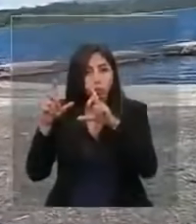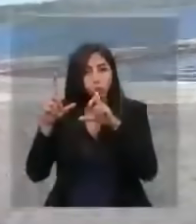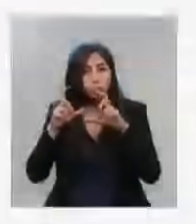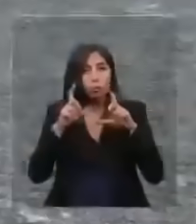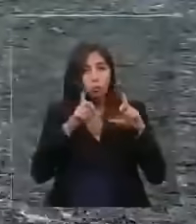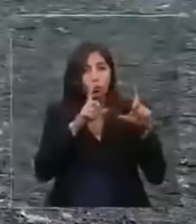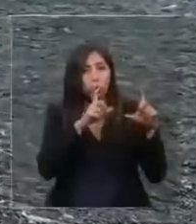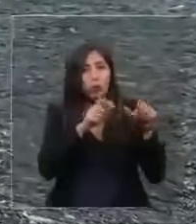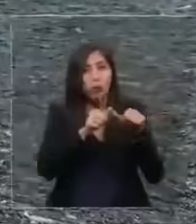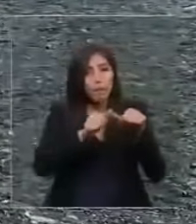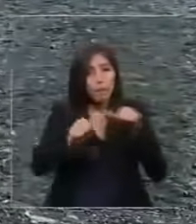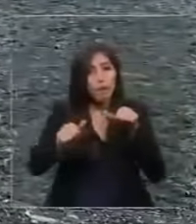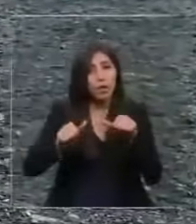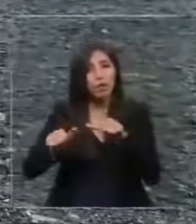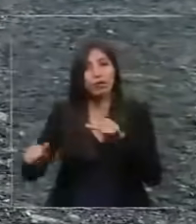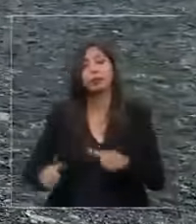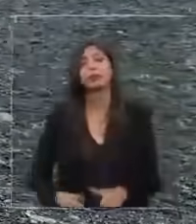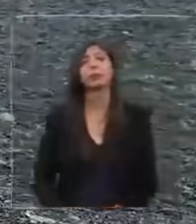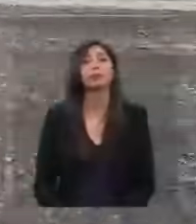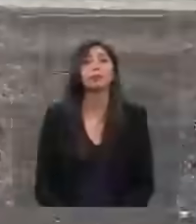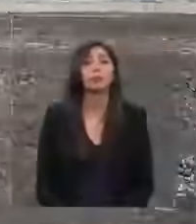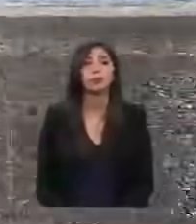permite medir.